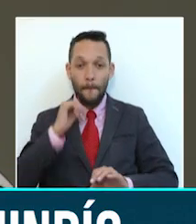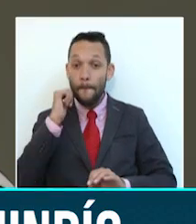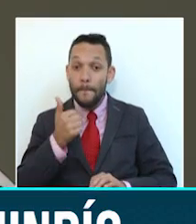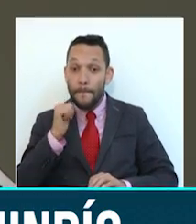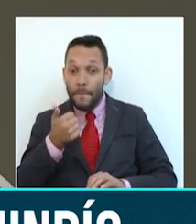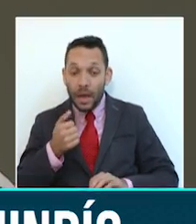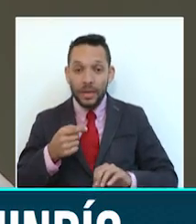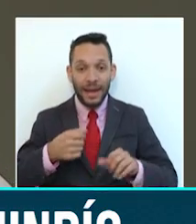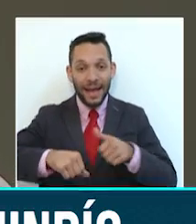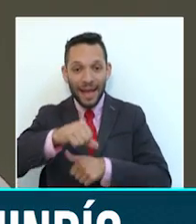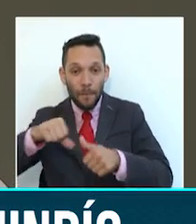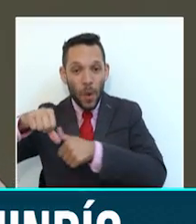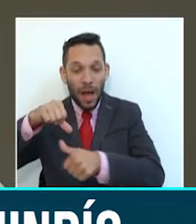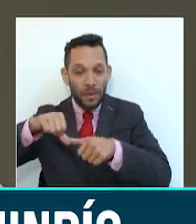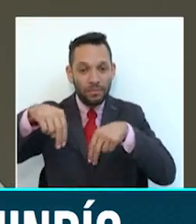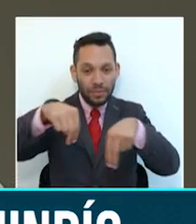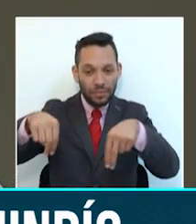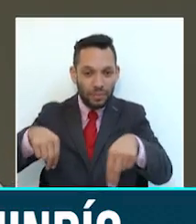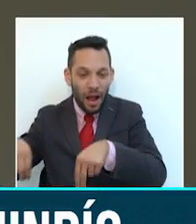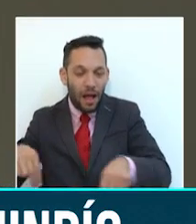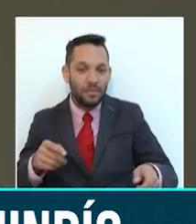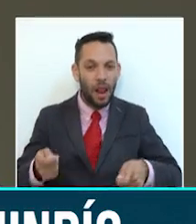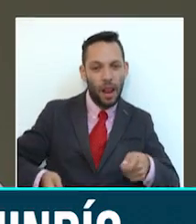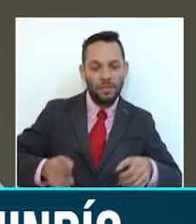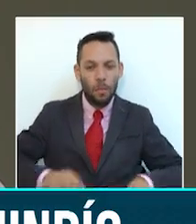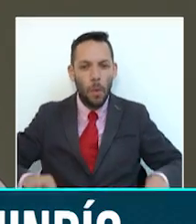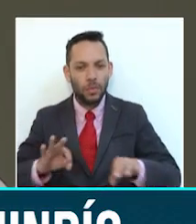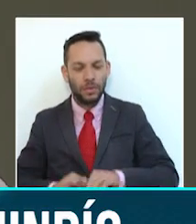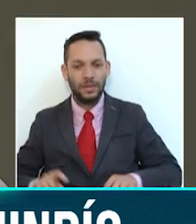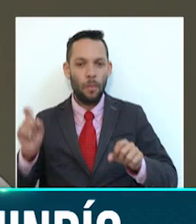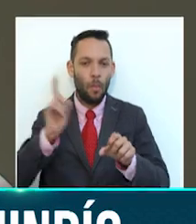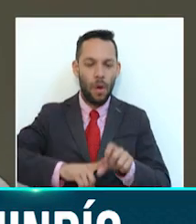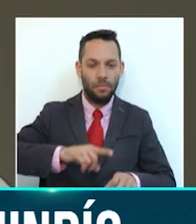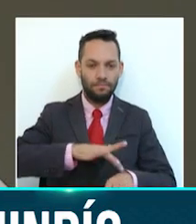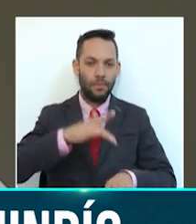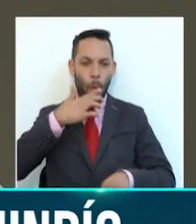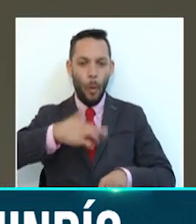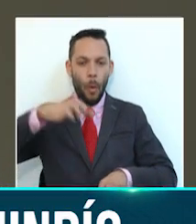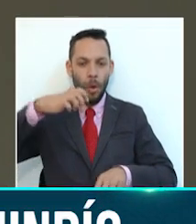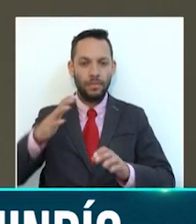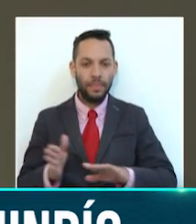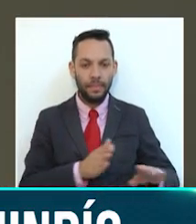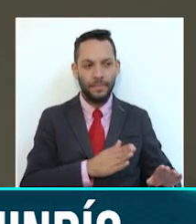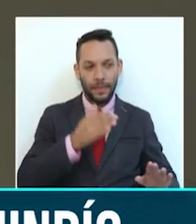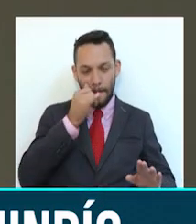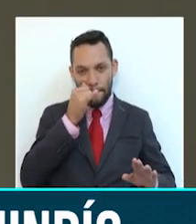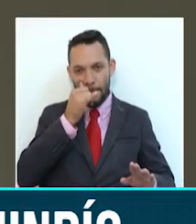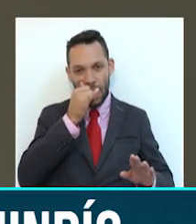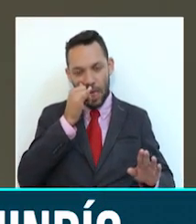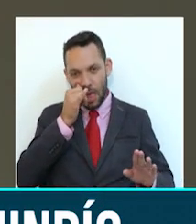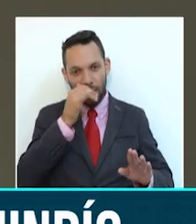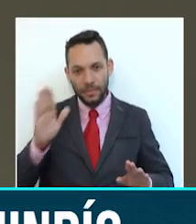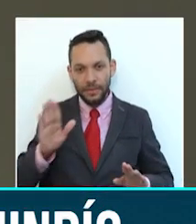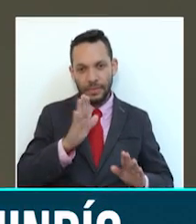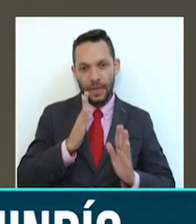prueba de los relevos mixtos, y esperamos también poder conseguir una medalla ahí. Bueno, ya se están viendo imágenes aquí, tú no las ves, pero se están